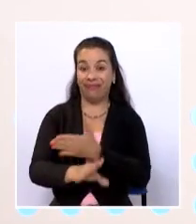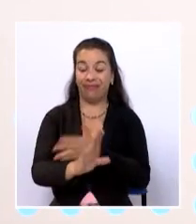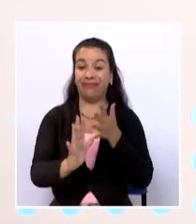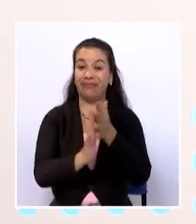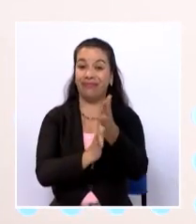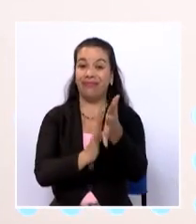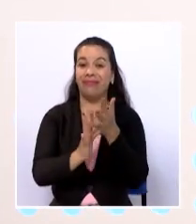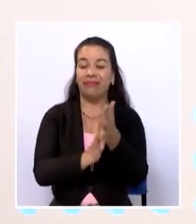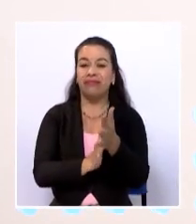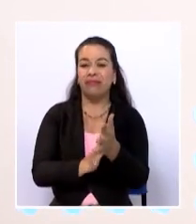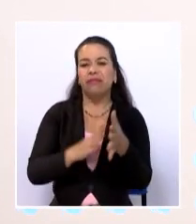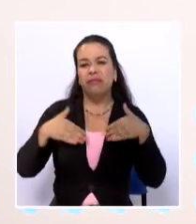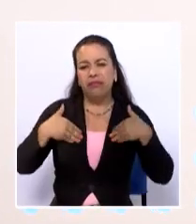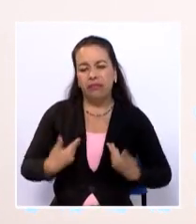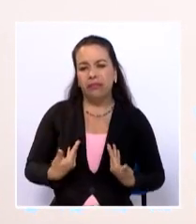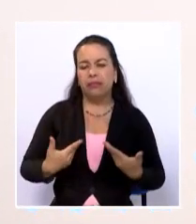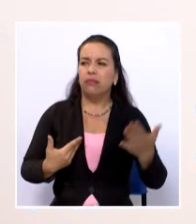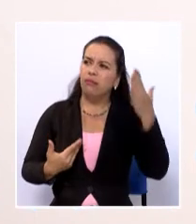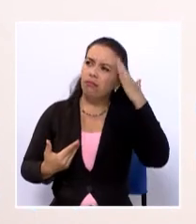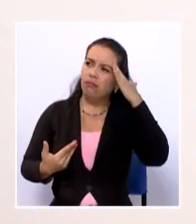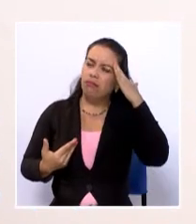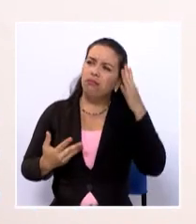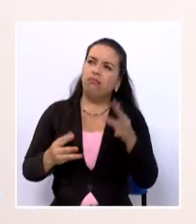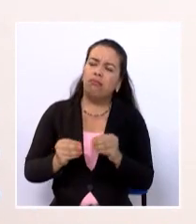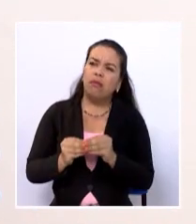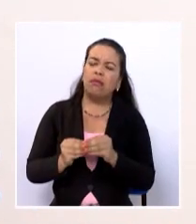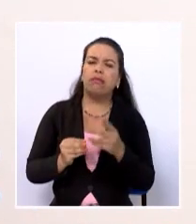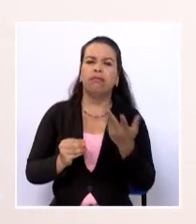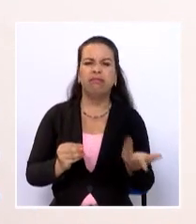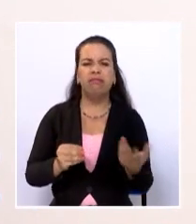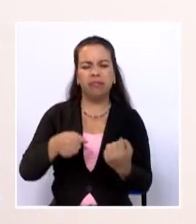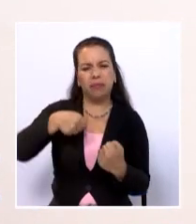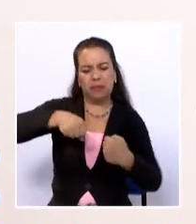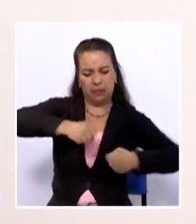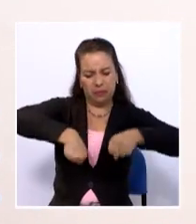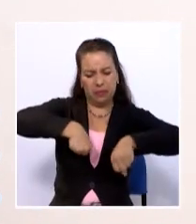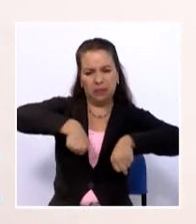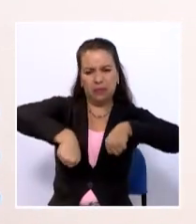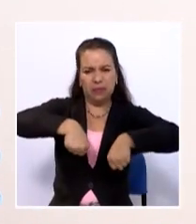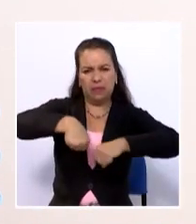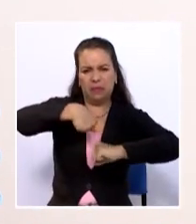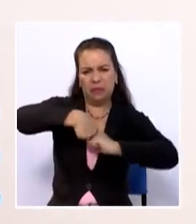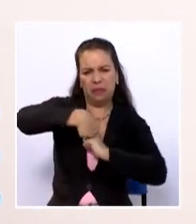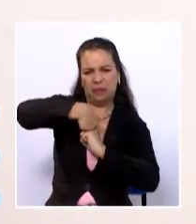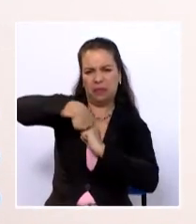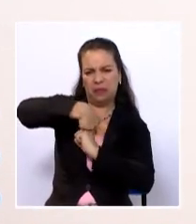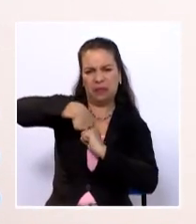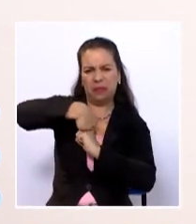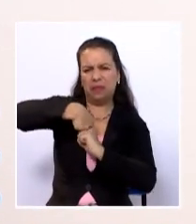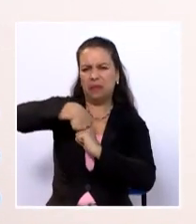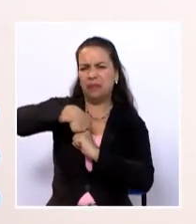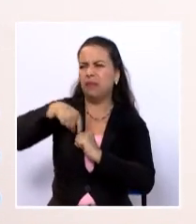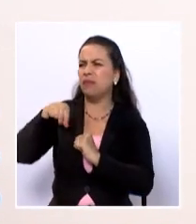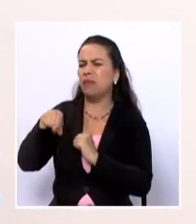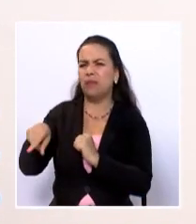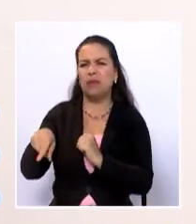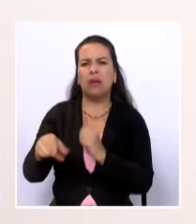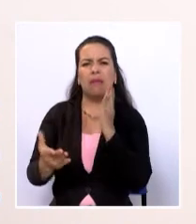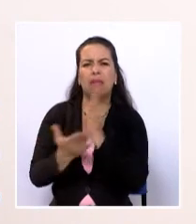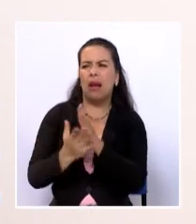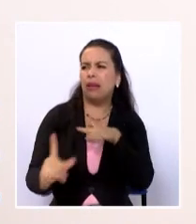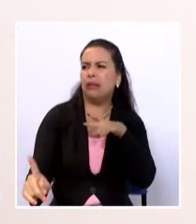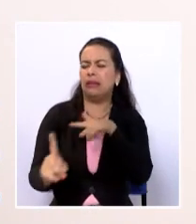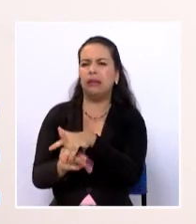pero en cuanto a lo que tiene que ver con el desgaste y la patología de rodilla estamos enfocados a antecedentes cuando estamos hablando de la causa